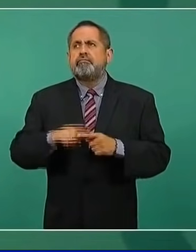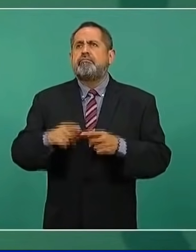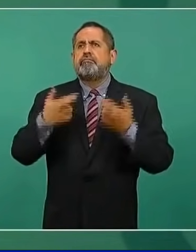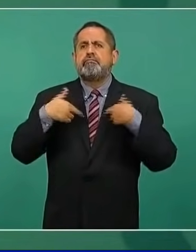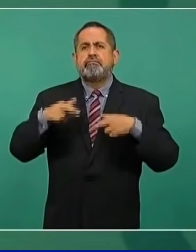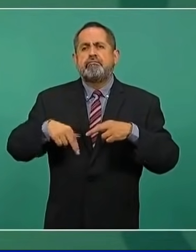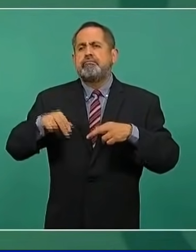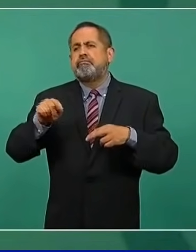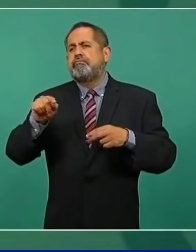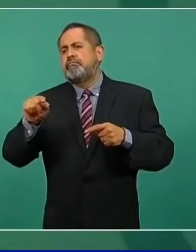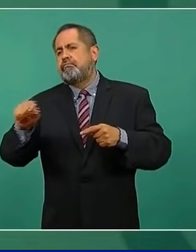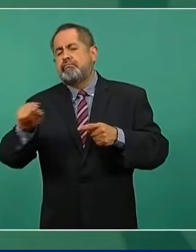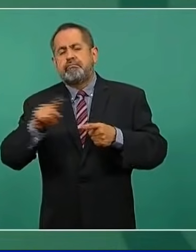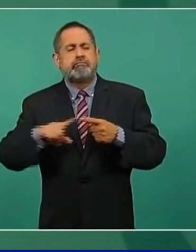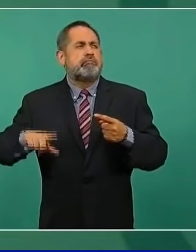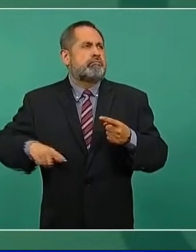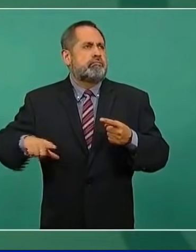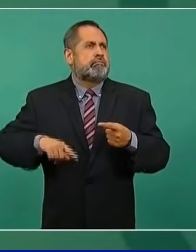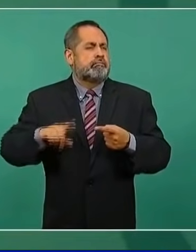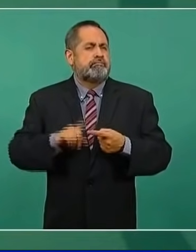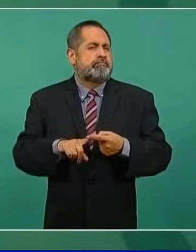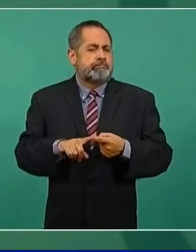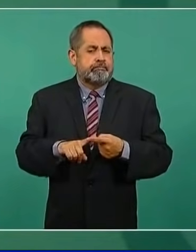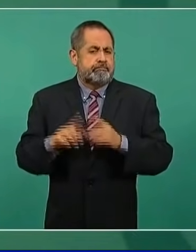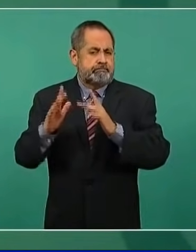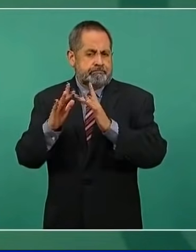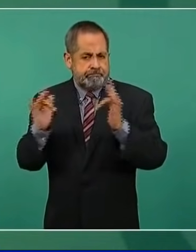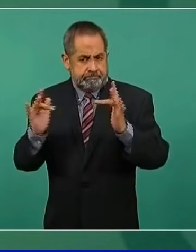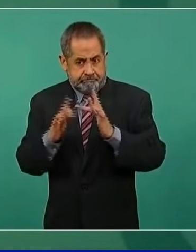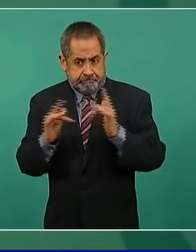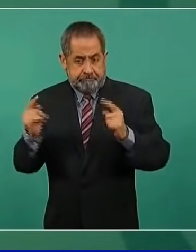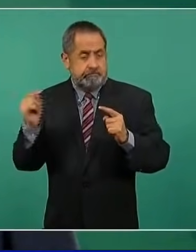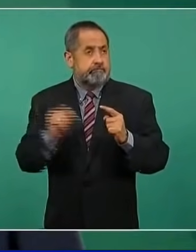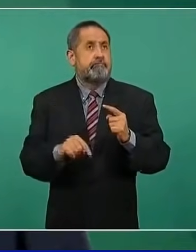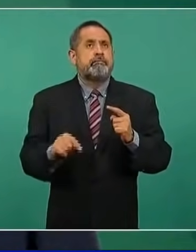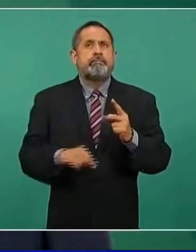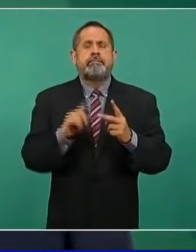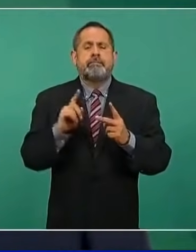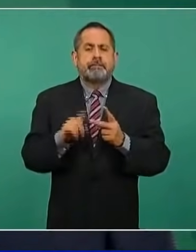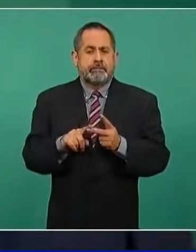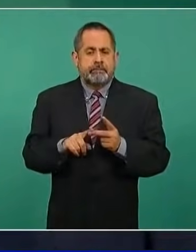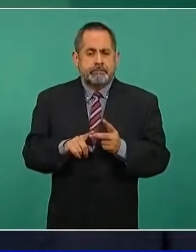representantes del gobierno francés,